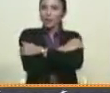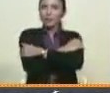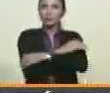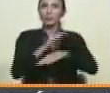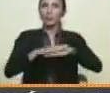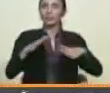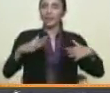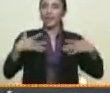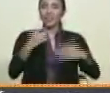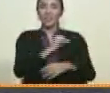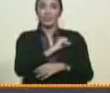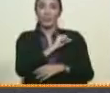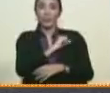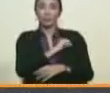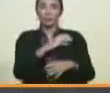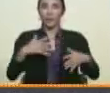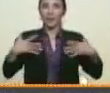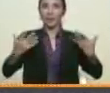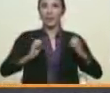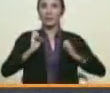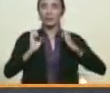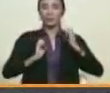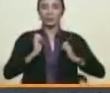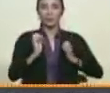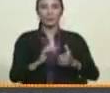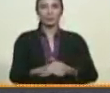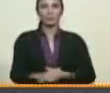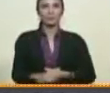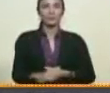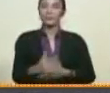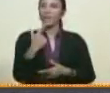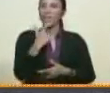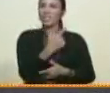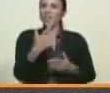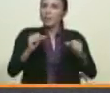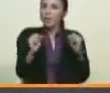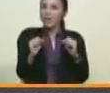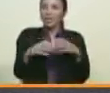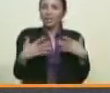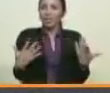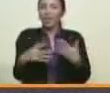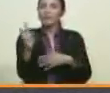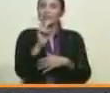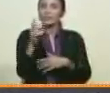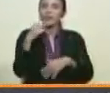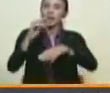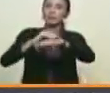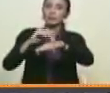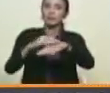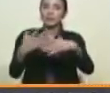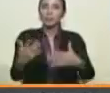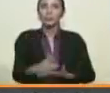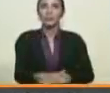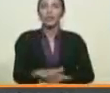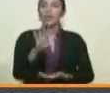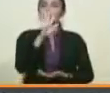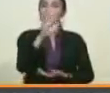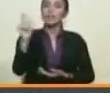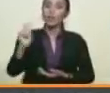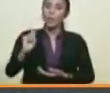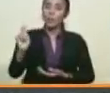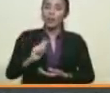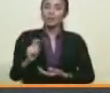alterado aquí en la emoción que le puedes contar a mérida que le puedes contar a venezuela que en cinco meses hemos hecho el hospital